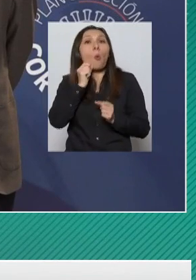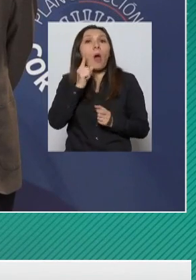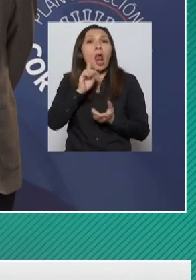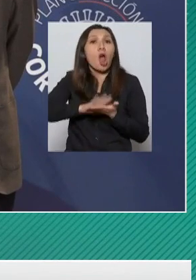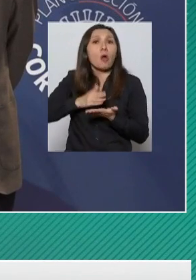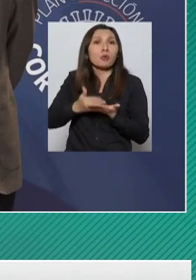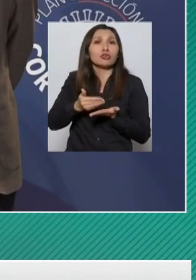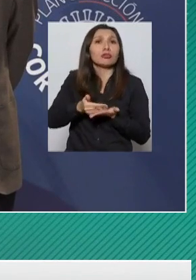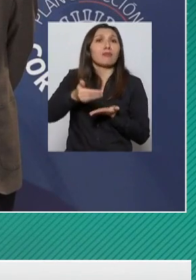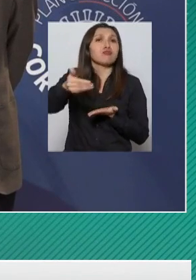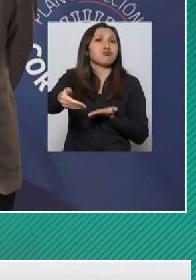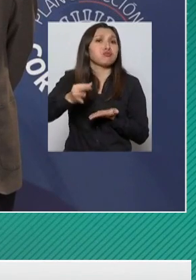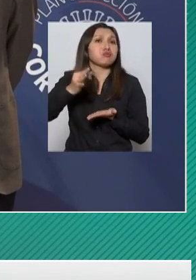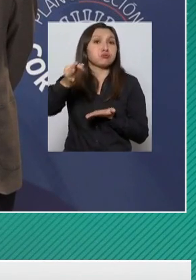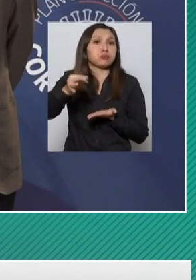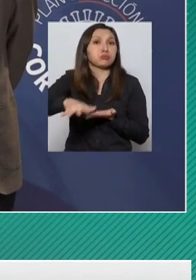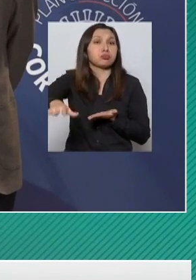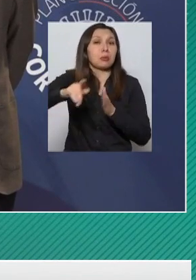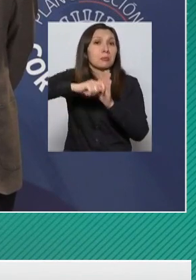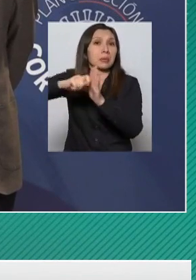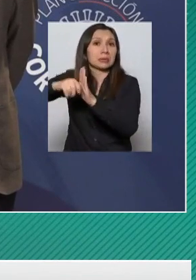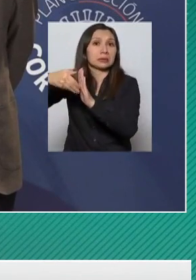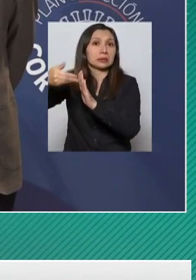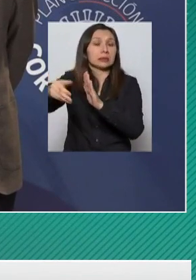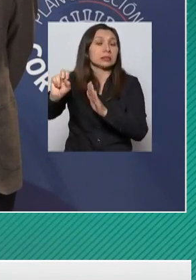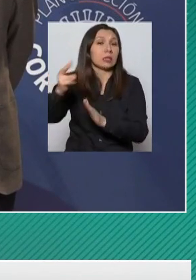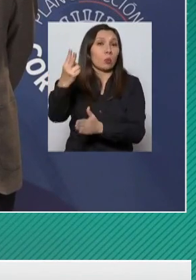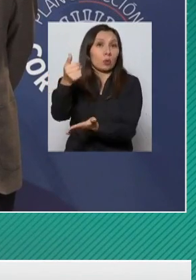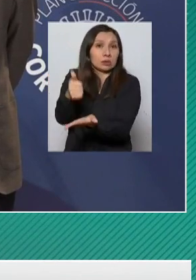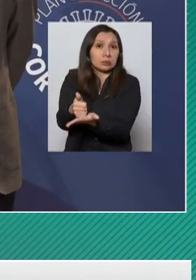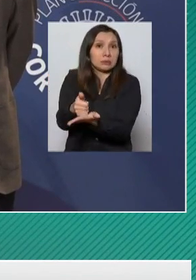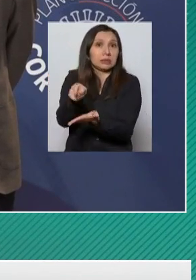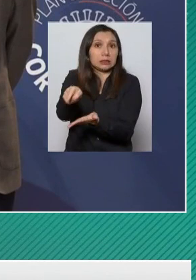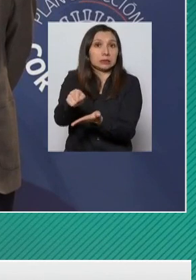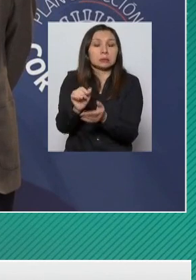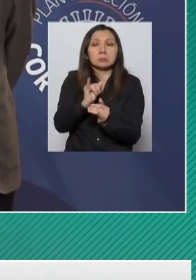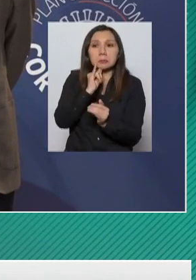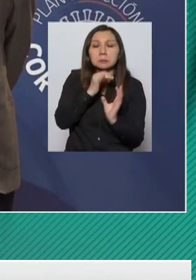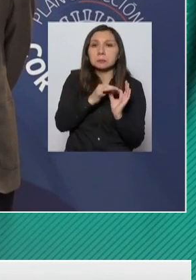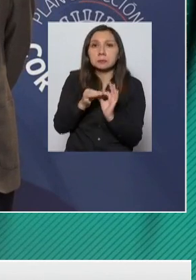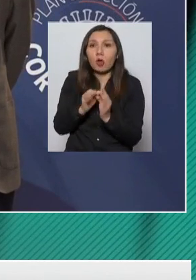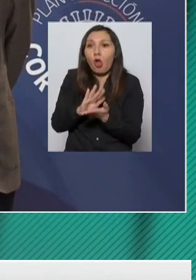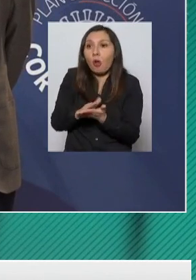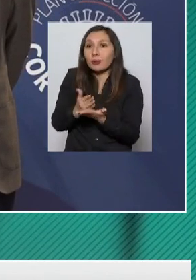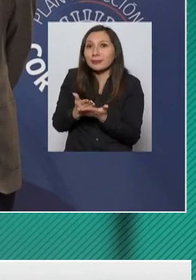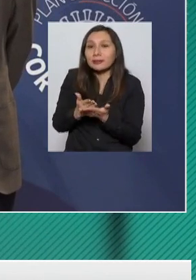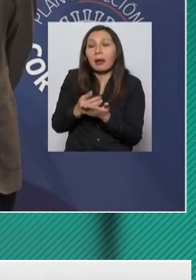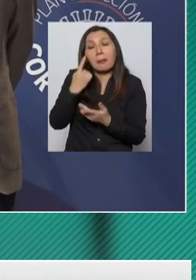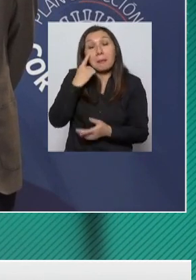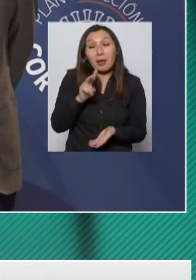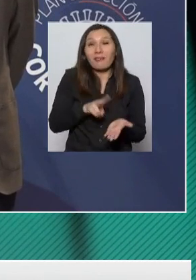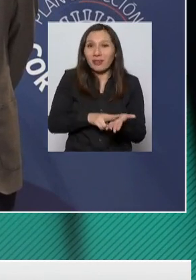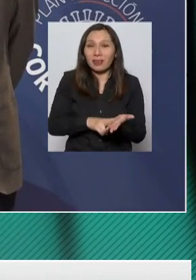situación durante ese segundo semestre pero evidentemente